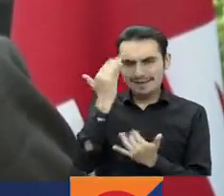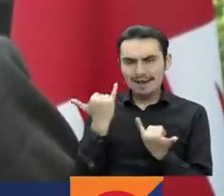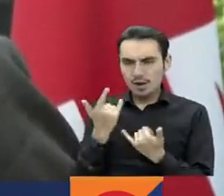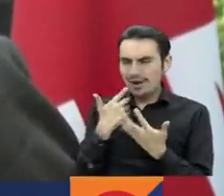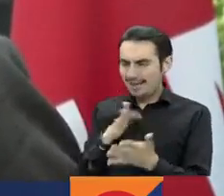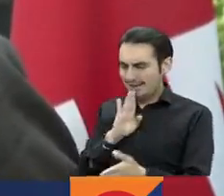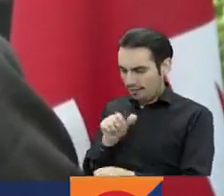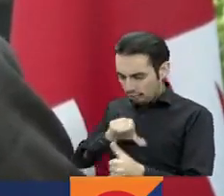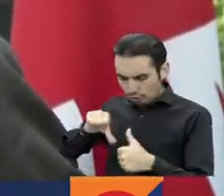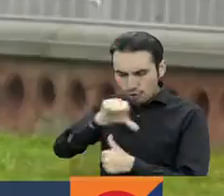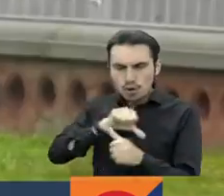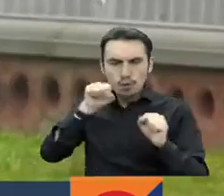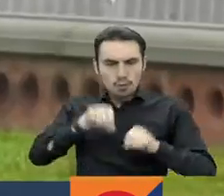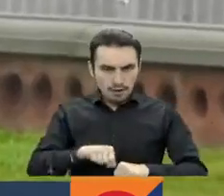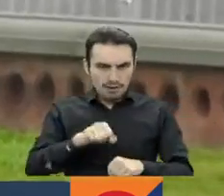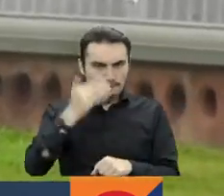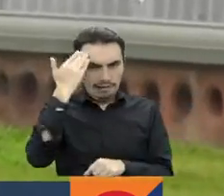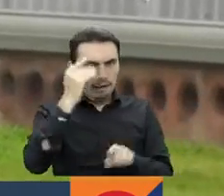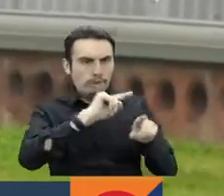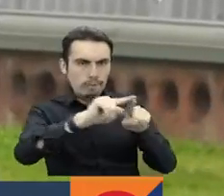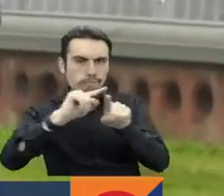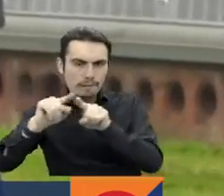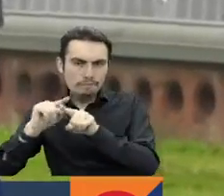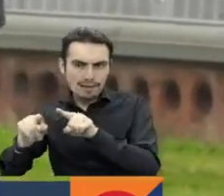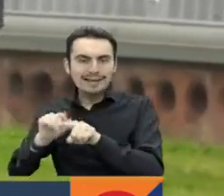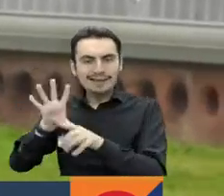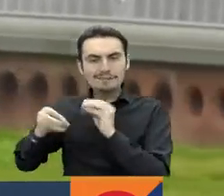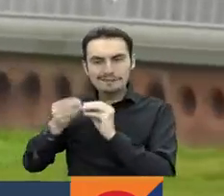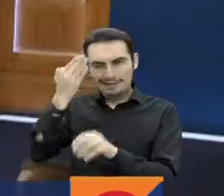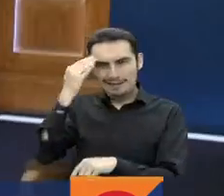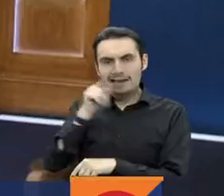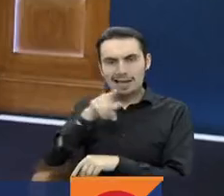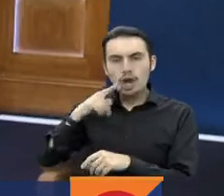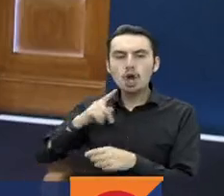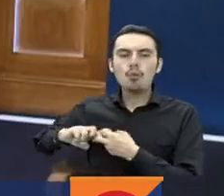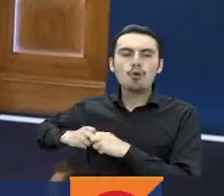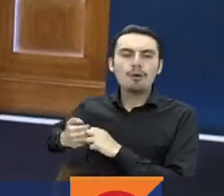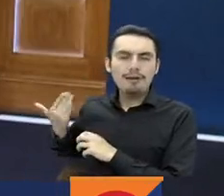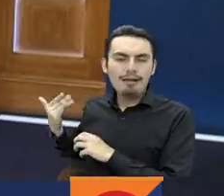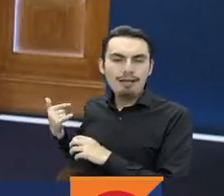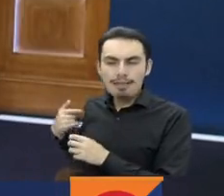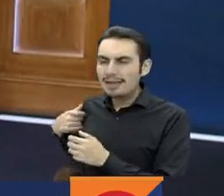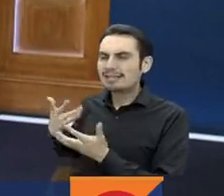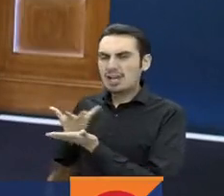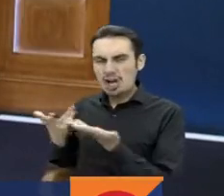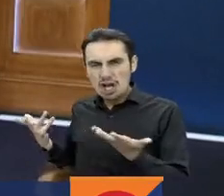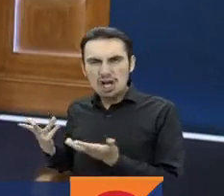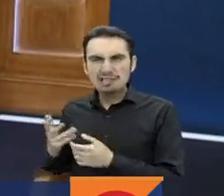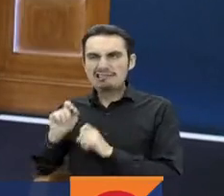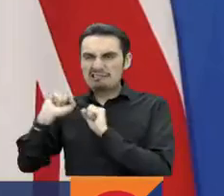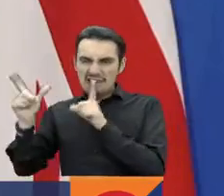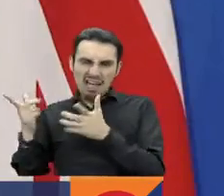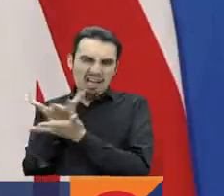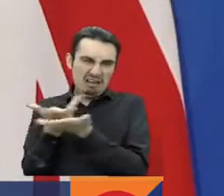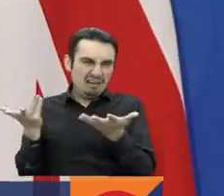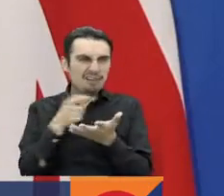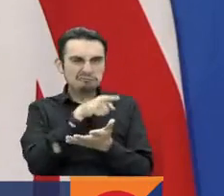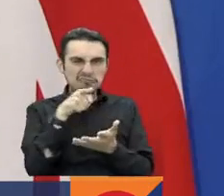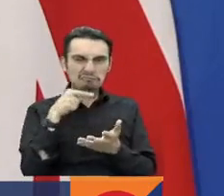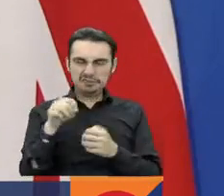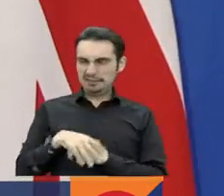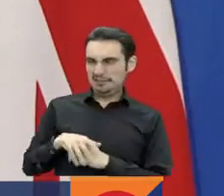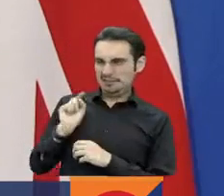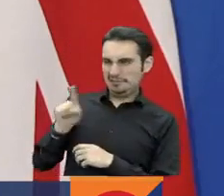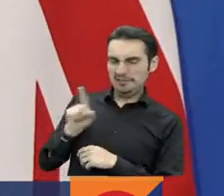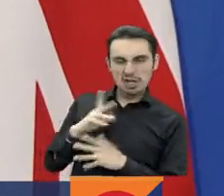años como primer ministro el conservador más carismático desde margaret thatcher llegó con la promesa de mejorar las condiciones del presi y luego de